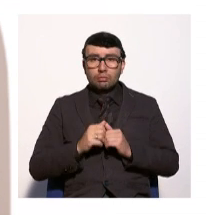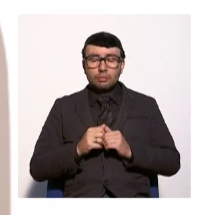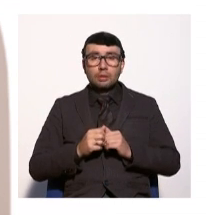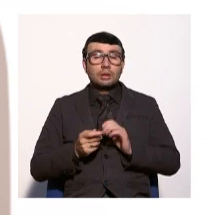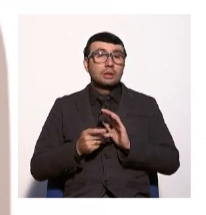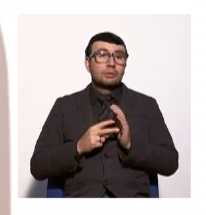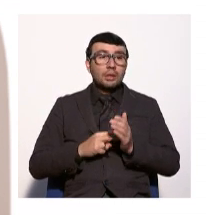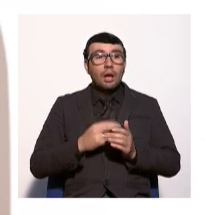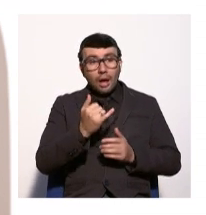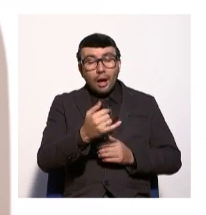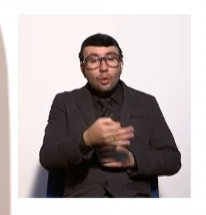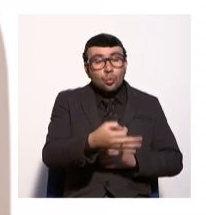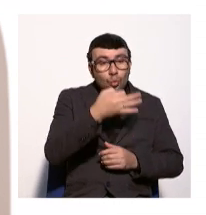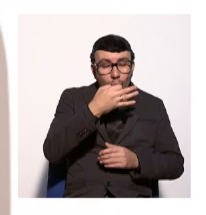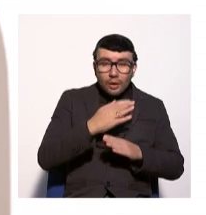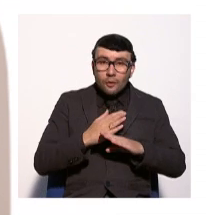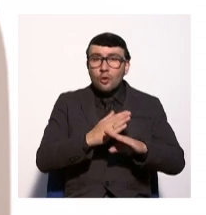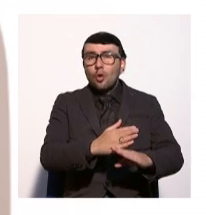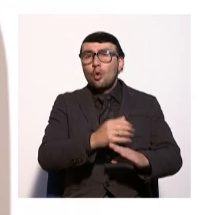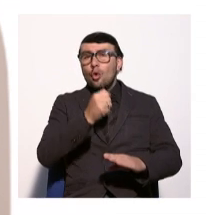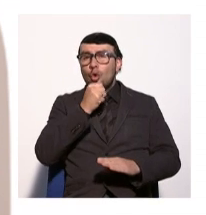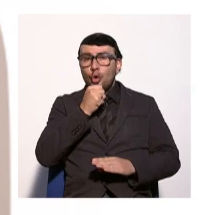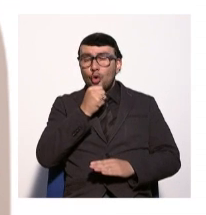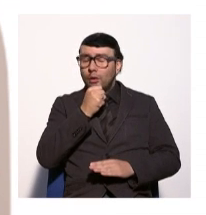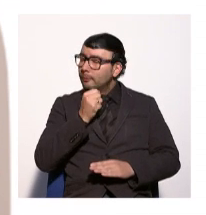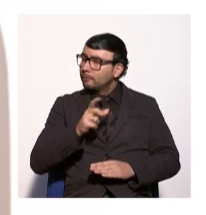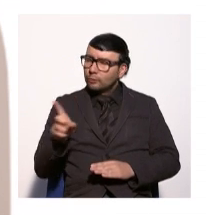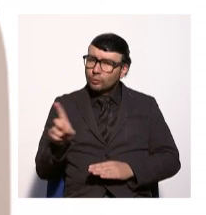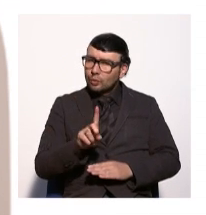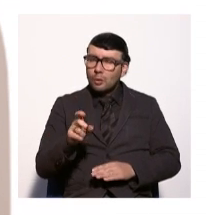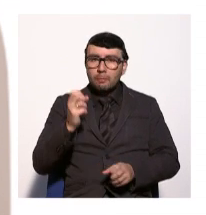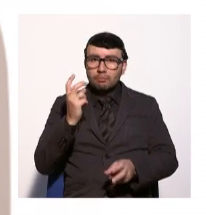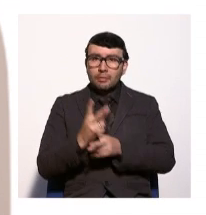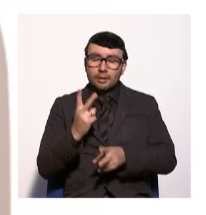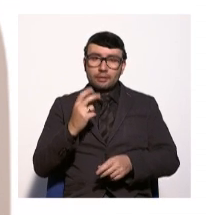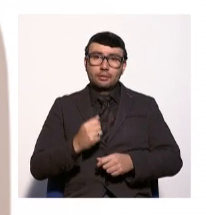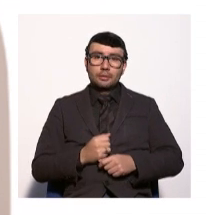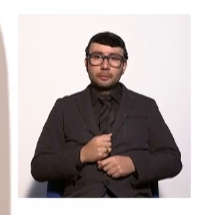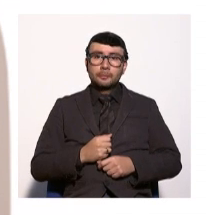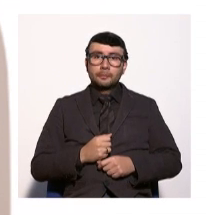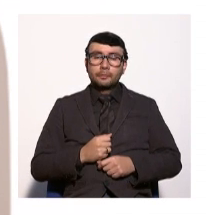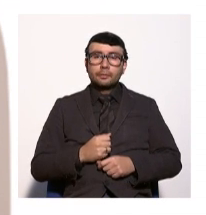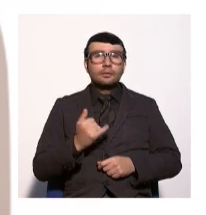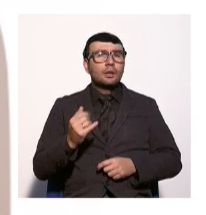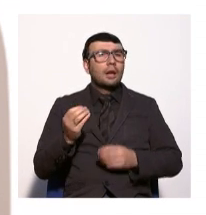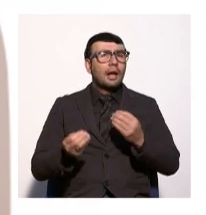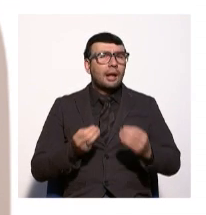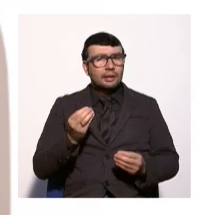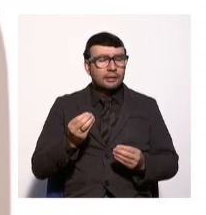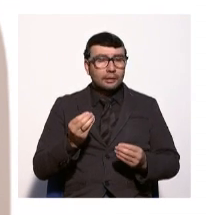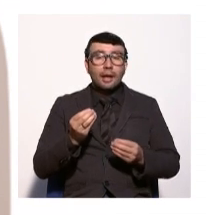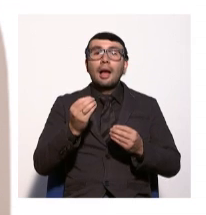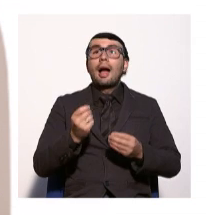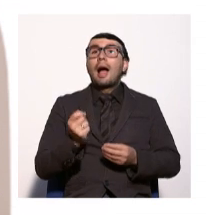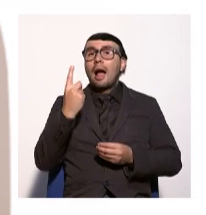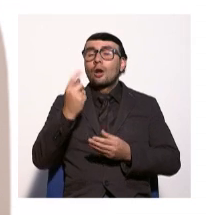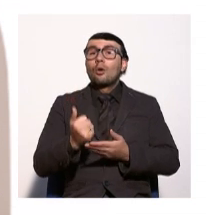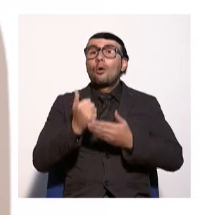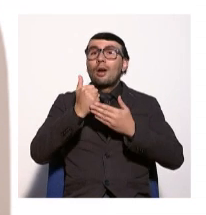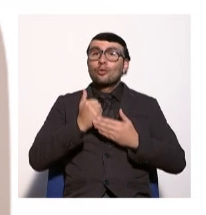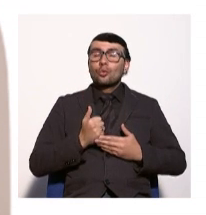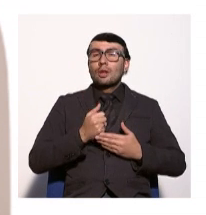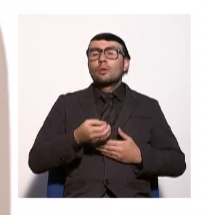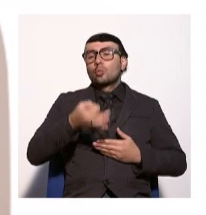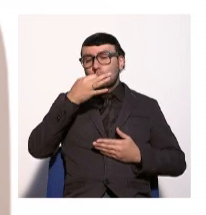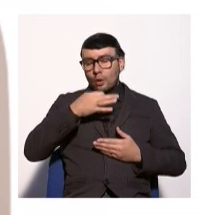un antitusivo peligro no antitusivo hay que tomar eso algo que le ayude